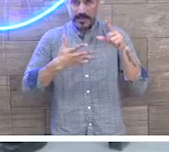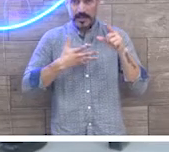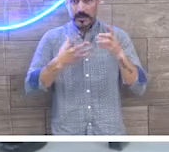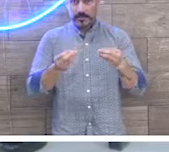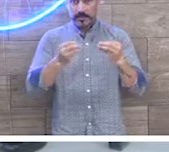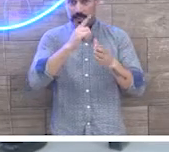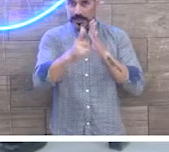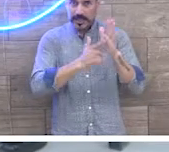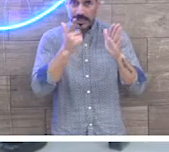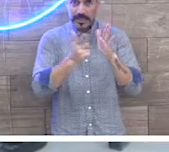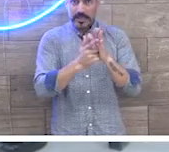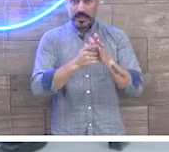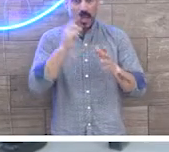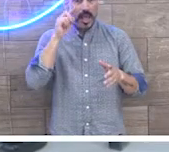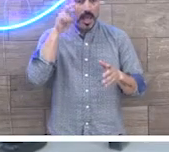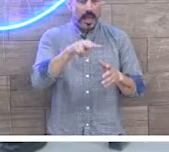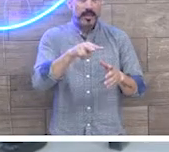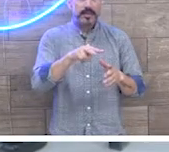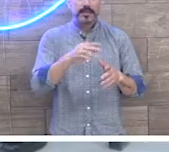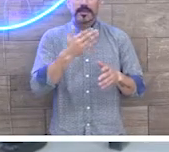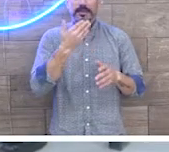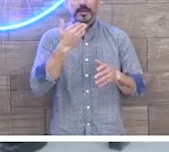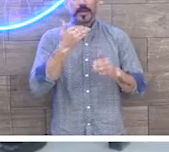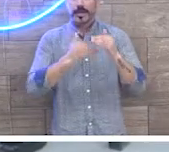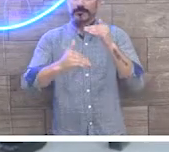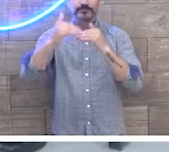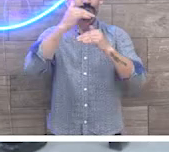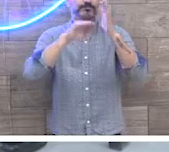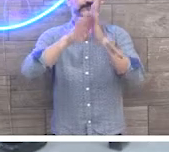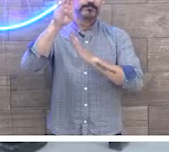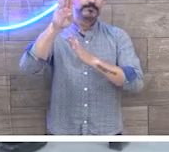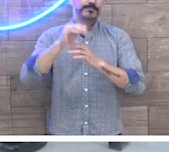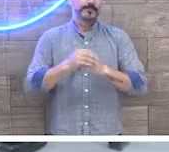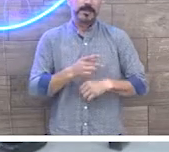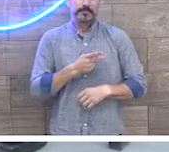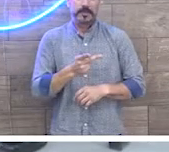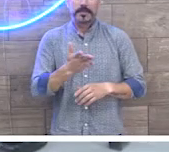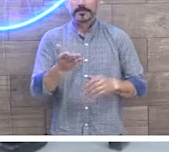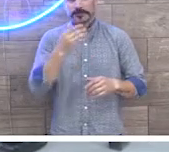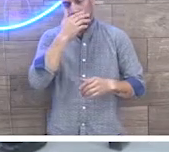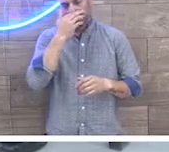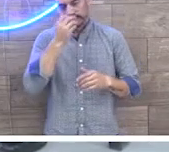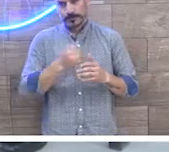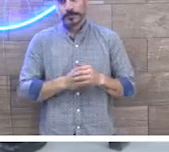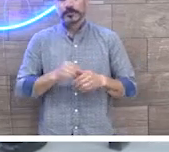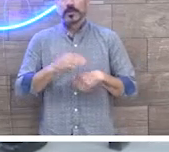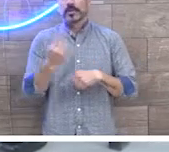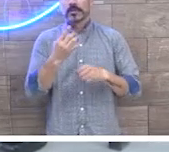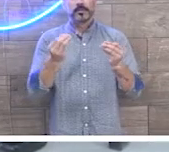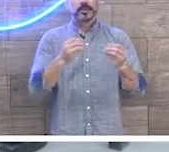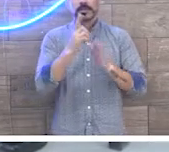muestra su subdesarrollo, ¿no? Uh-huh. De tal manera de ir incluyendo a todos. Sí, porque tantas leyes no pueden ser a